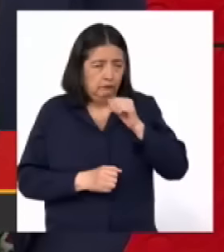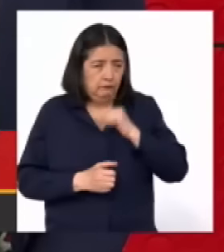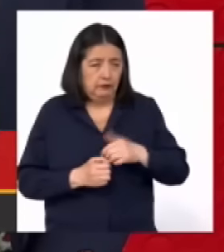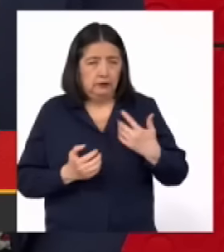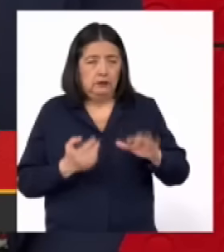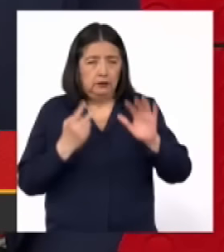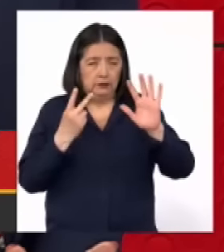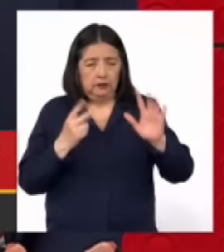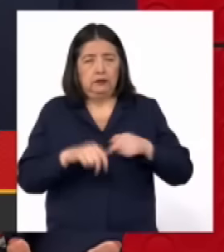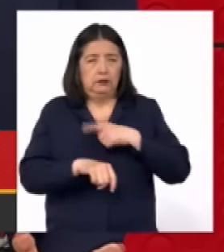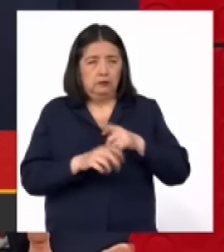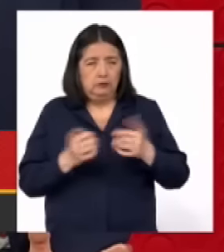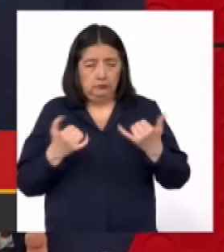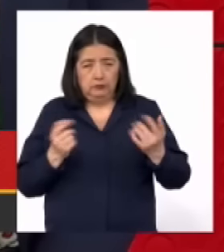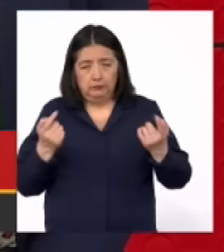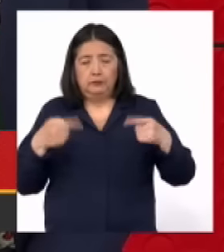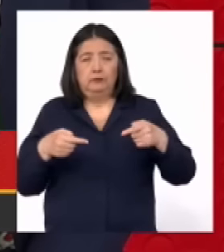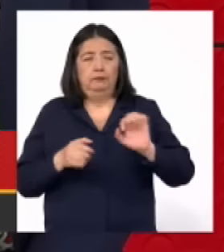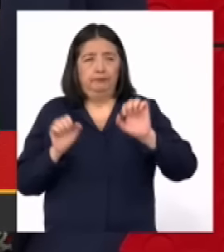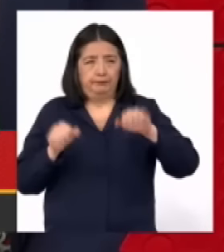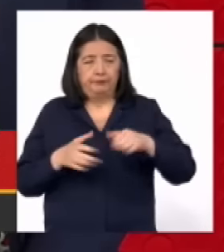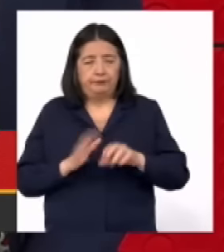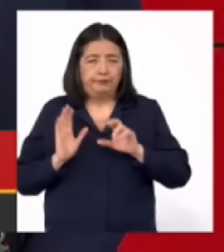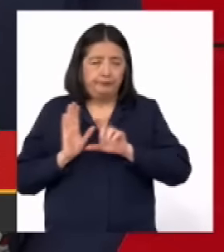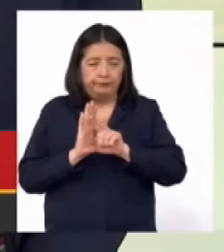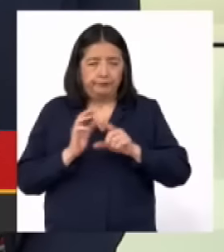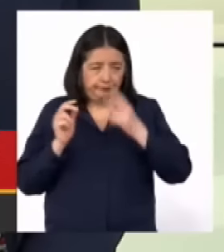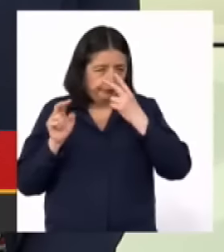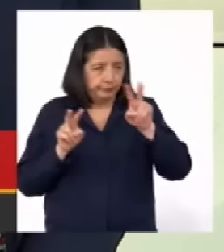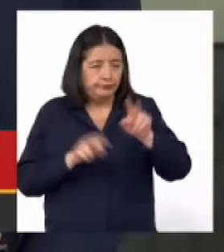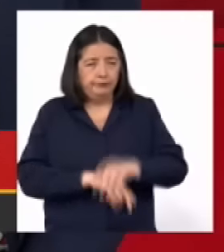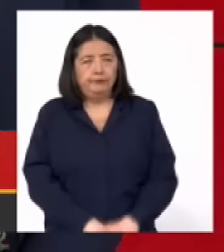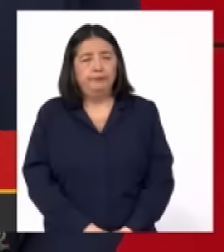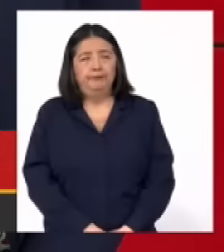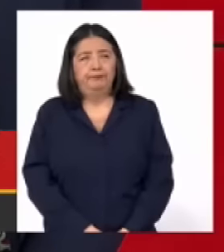ya 7 horas para este encuentro, que además va a ser transmitido por Latina.